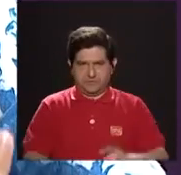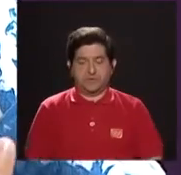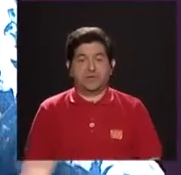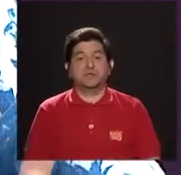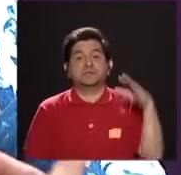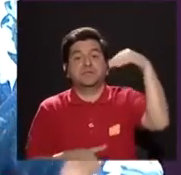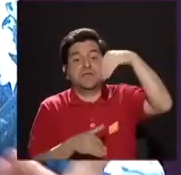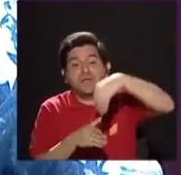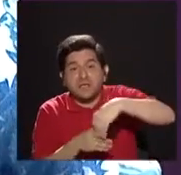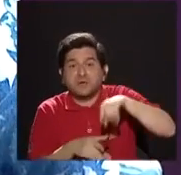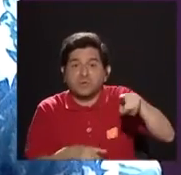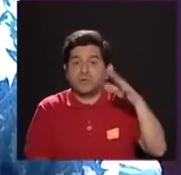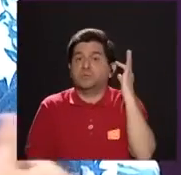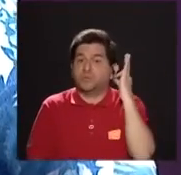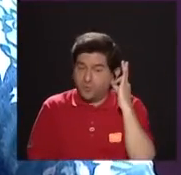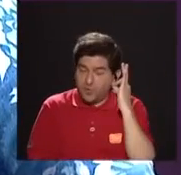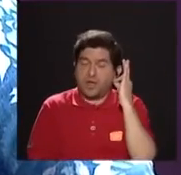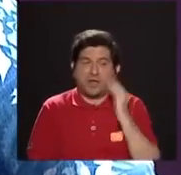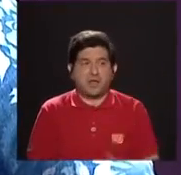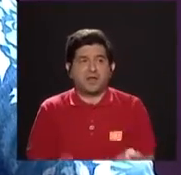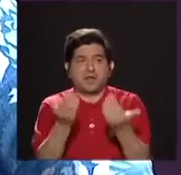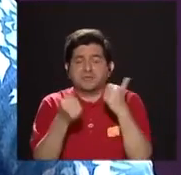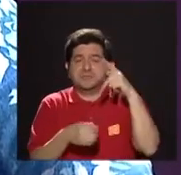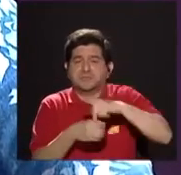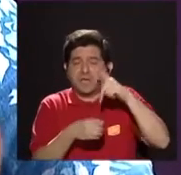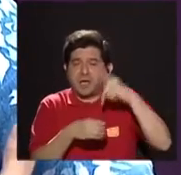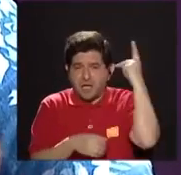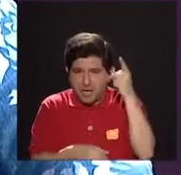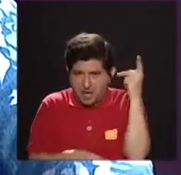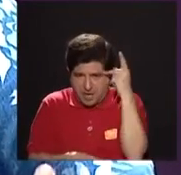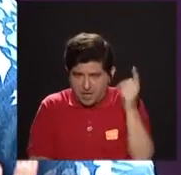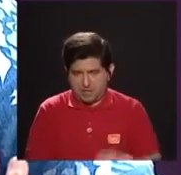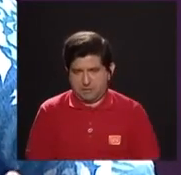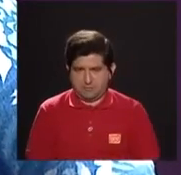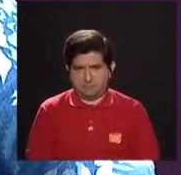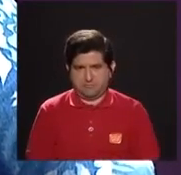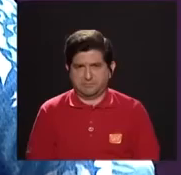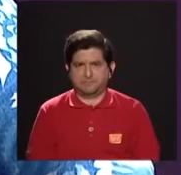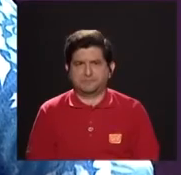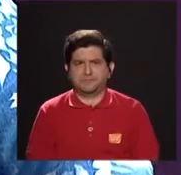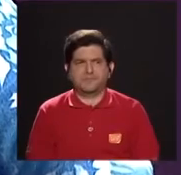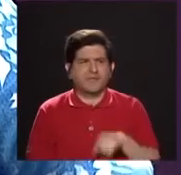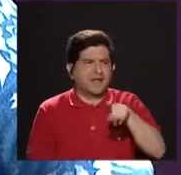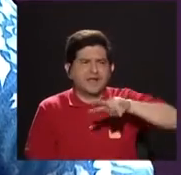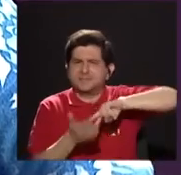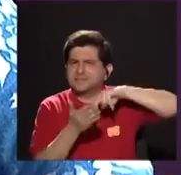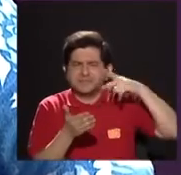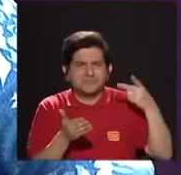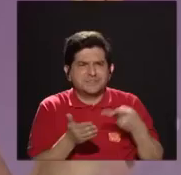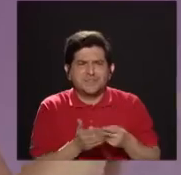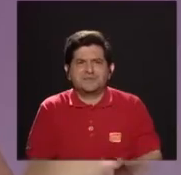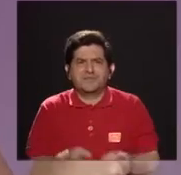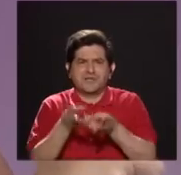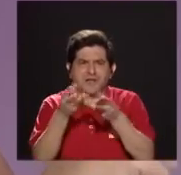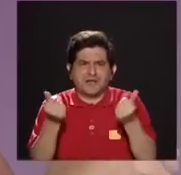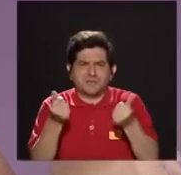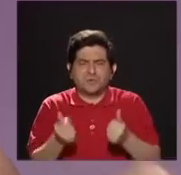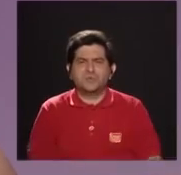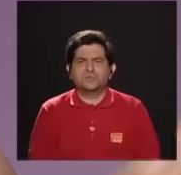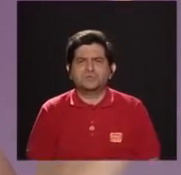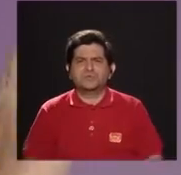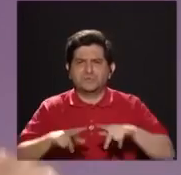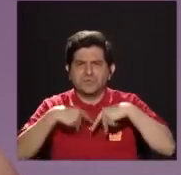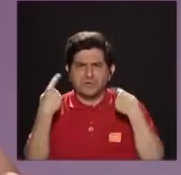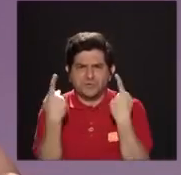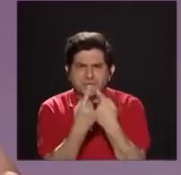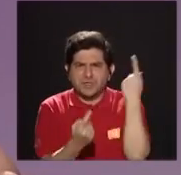entre estos nuevos actores las mujeres que quieren participar en política. Y entonces, ¿cuál es la solución de los partidos políticos?